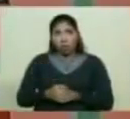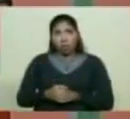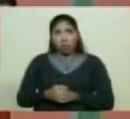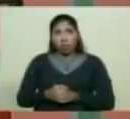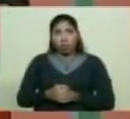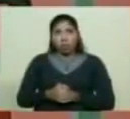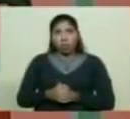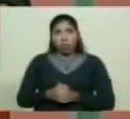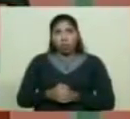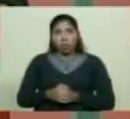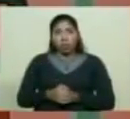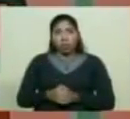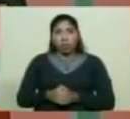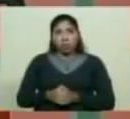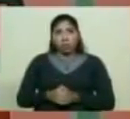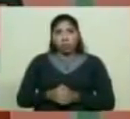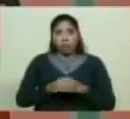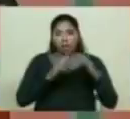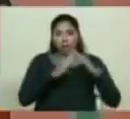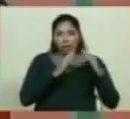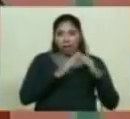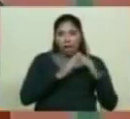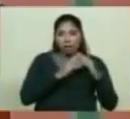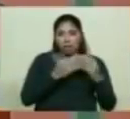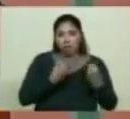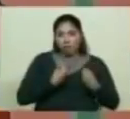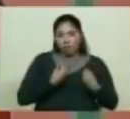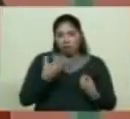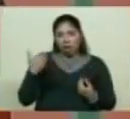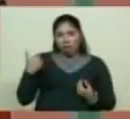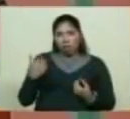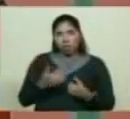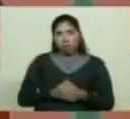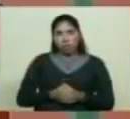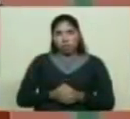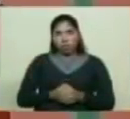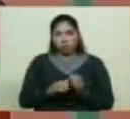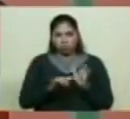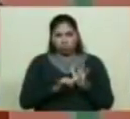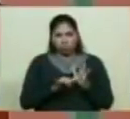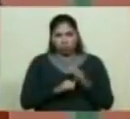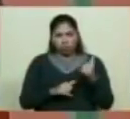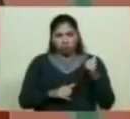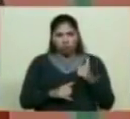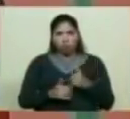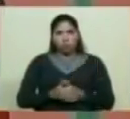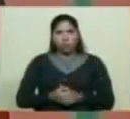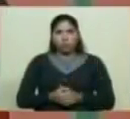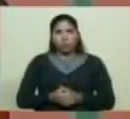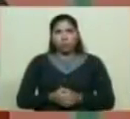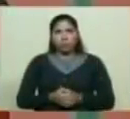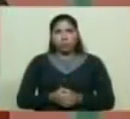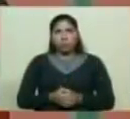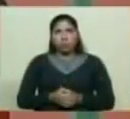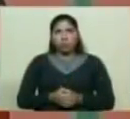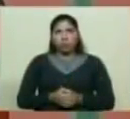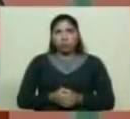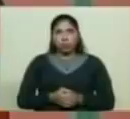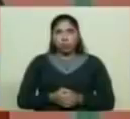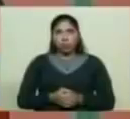o tal vez desde la casa donde residía que está aquí la hermosa casa que está a pocos metros